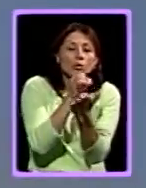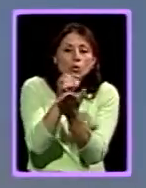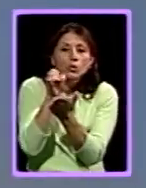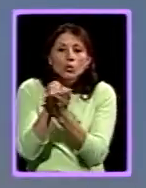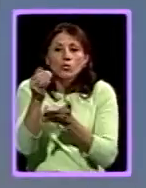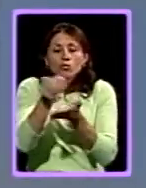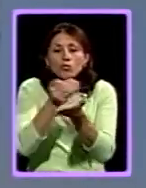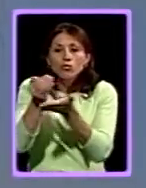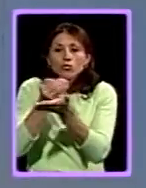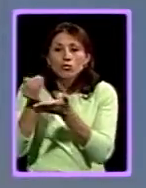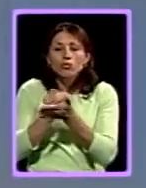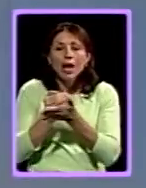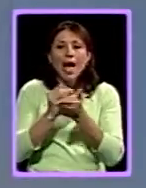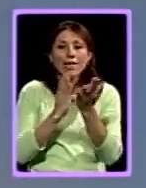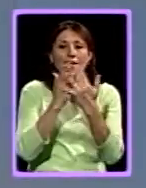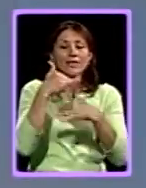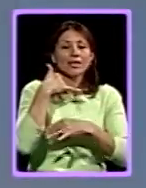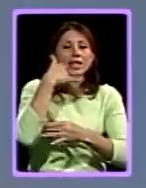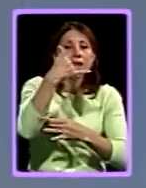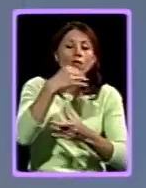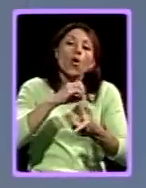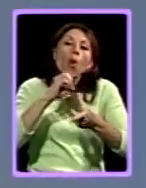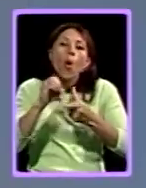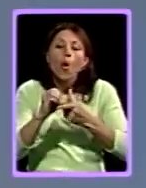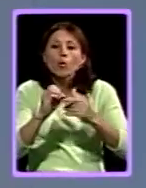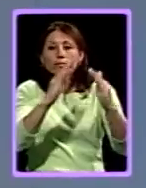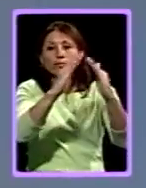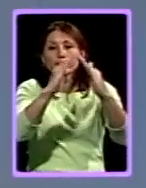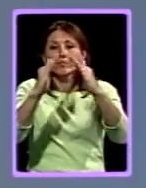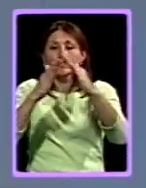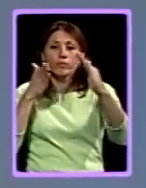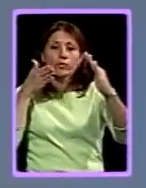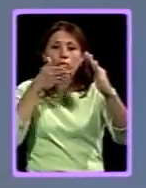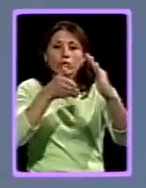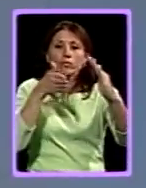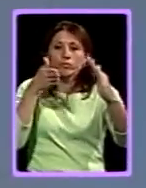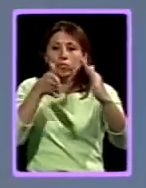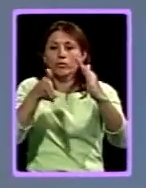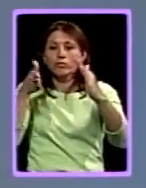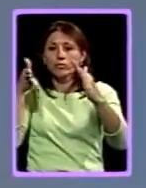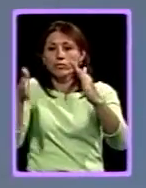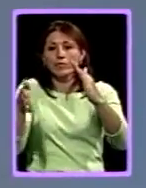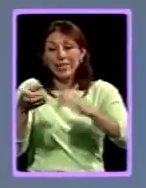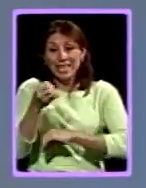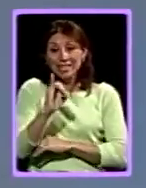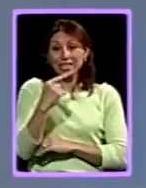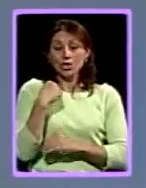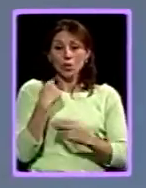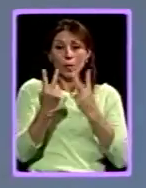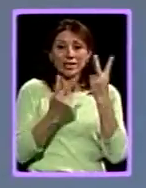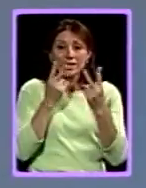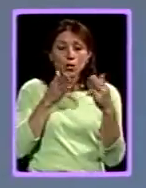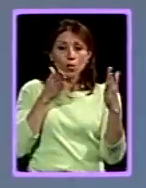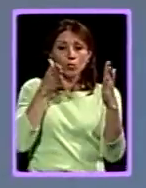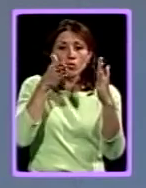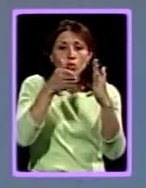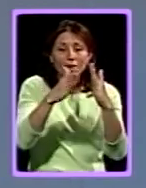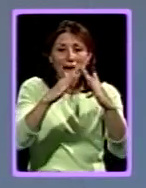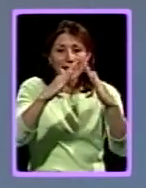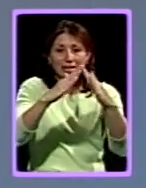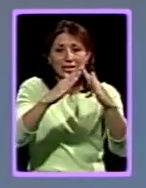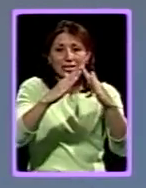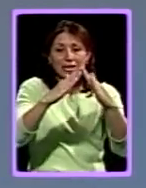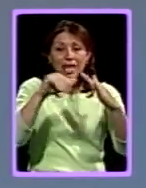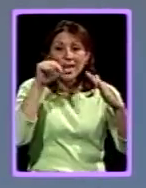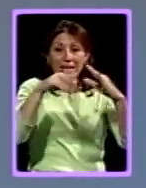¿verdad? Entonces, si yo hago un estudio domiciliar, es decir, visito casas, la información que voy a recoger va a